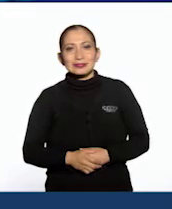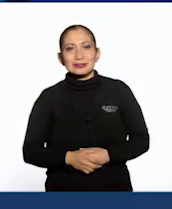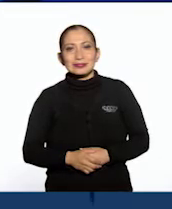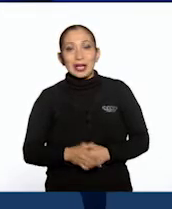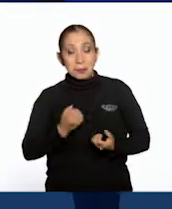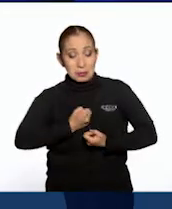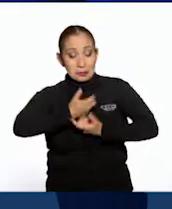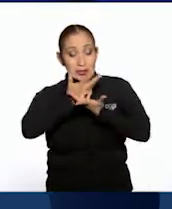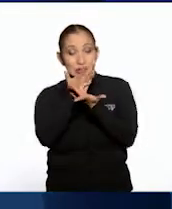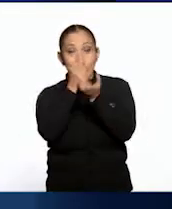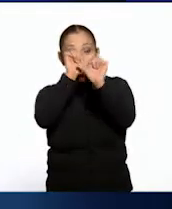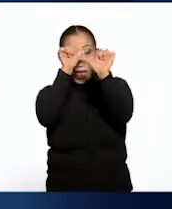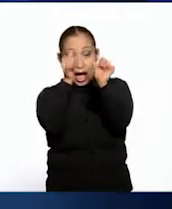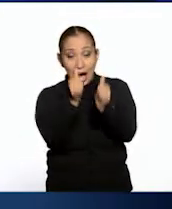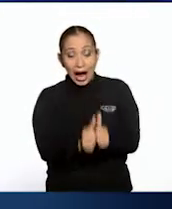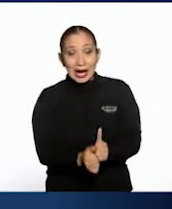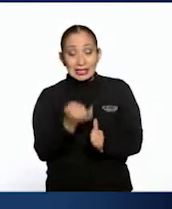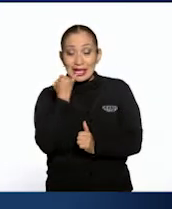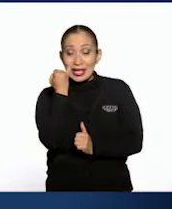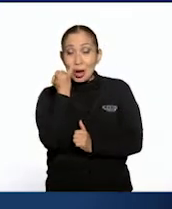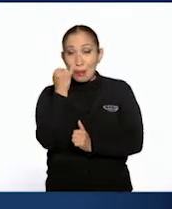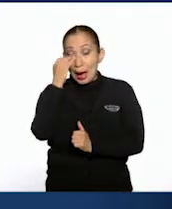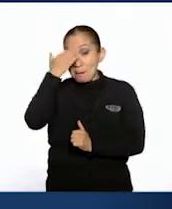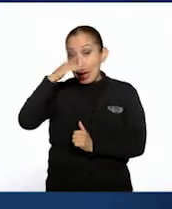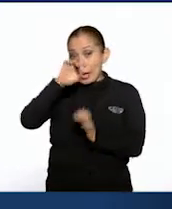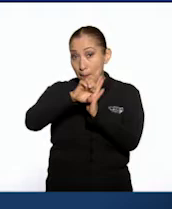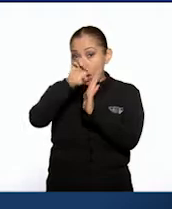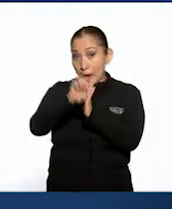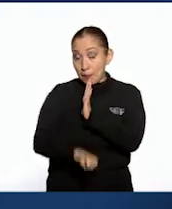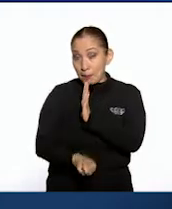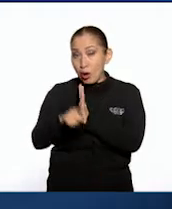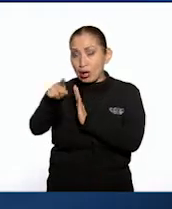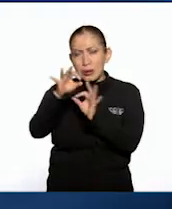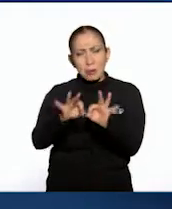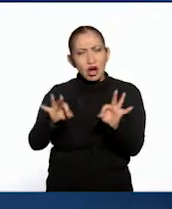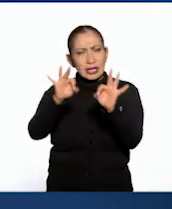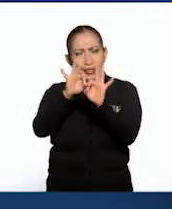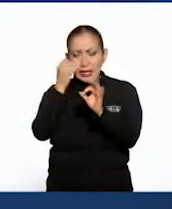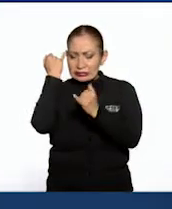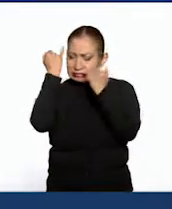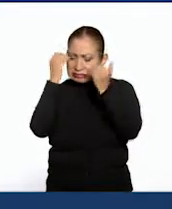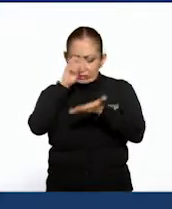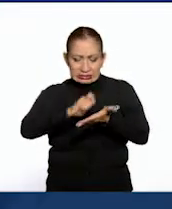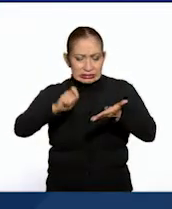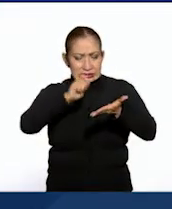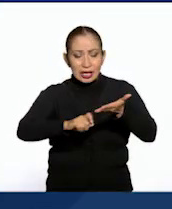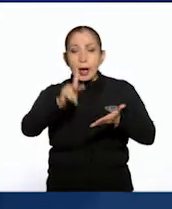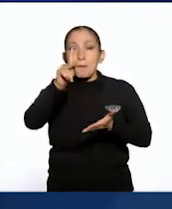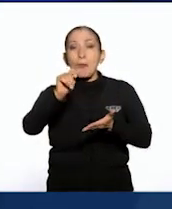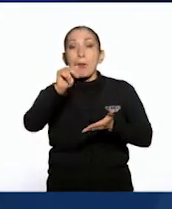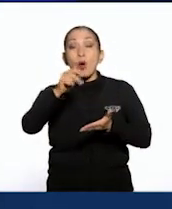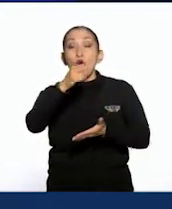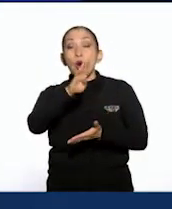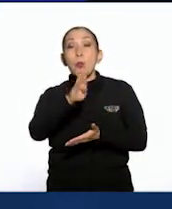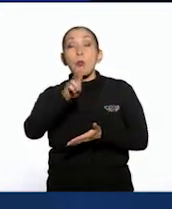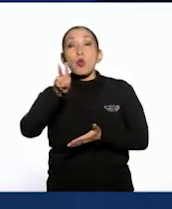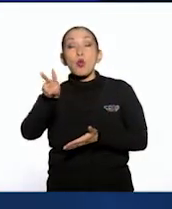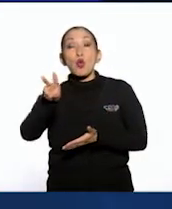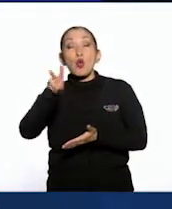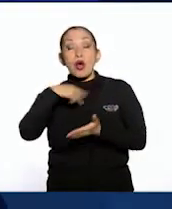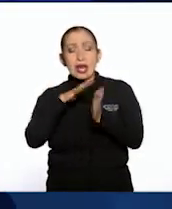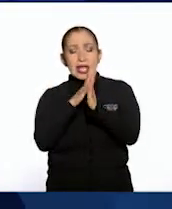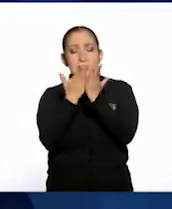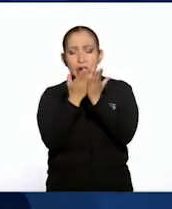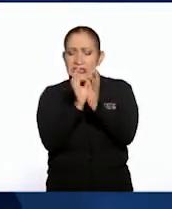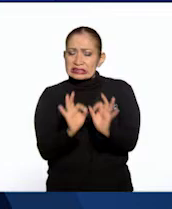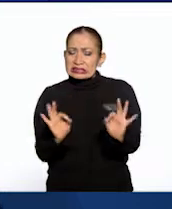Las expresiones artísticas en lenguas como el maya han creado importantes obras literarias. El Popol Vuh entre ellas, libro